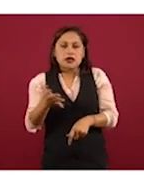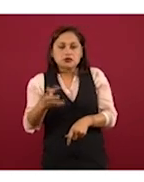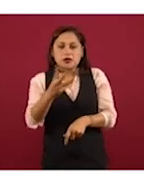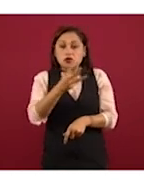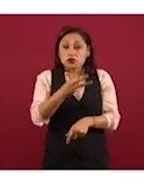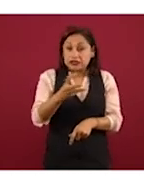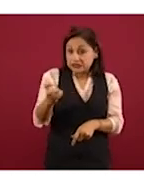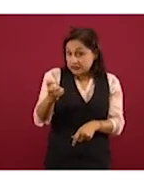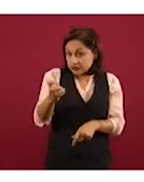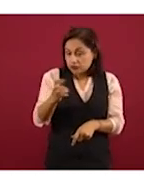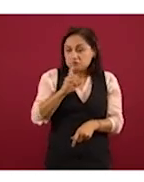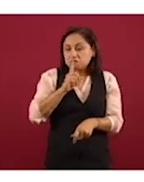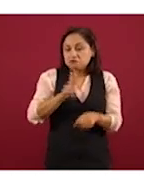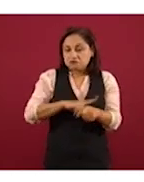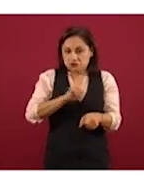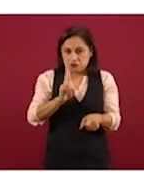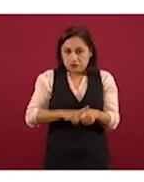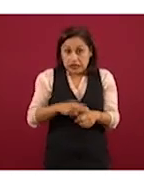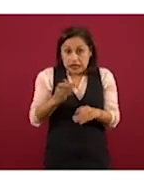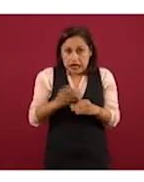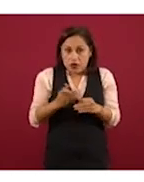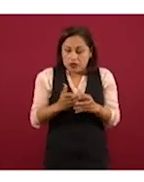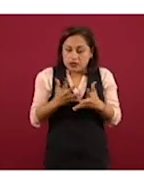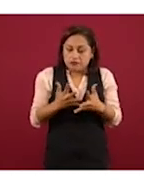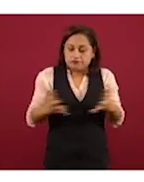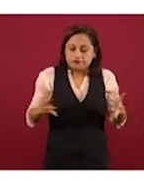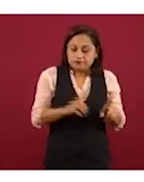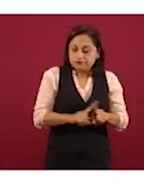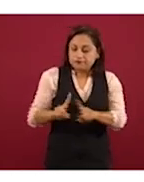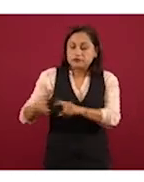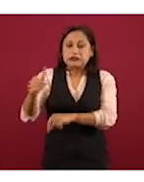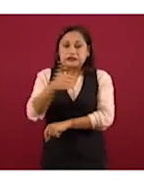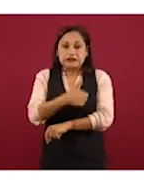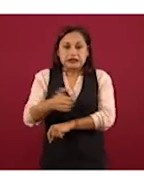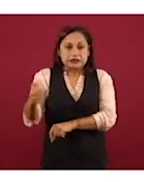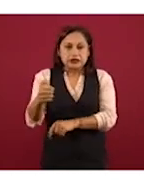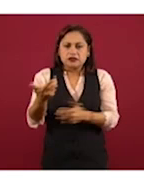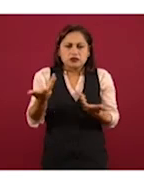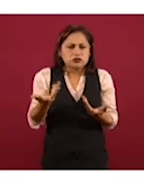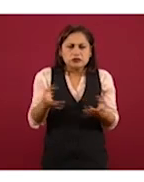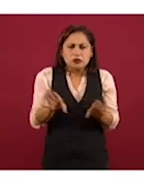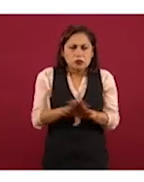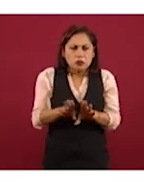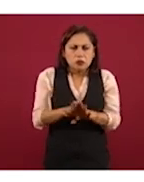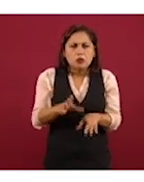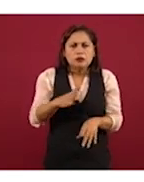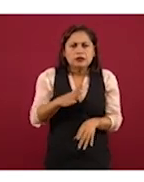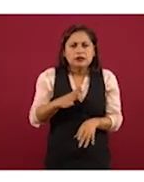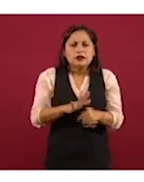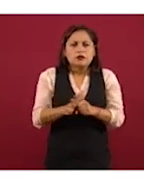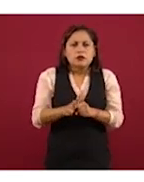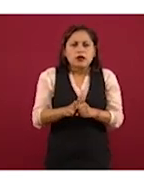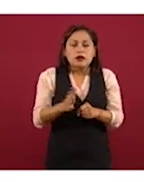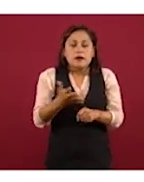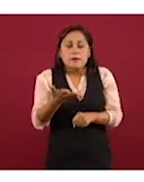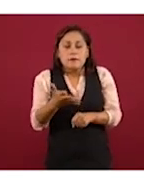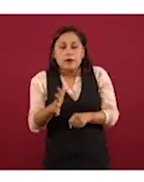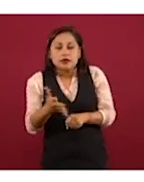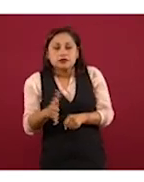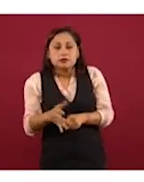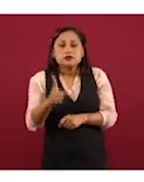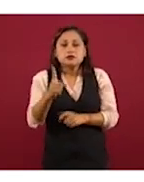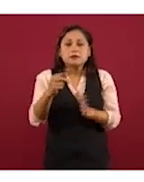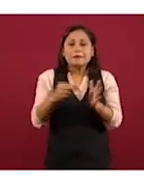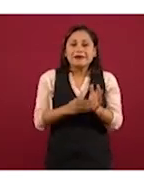aquí estamos hablando de 600 lotes de que se componen estos 600 lotes de aproximadamente 2.200 joyas la